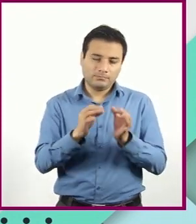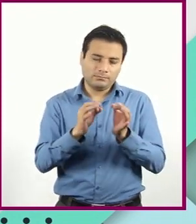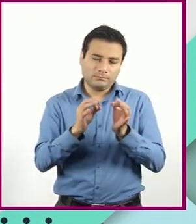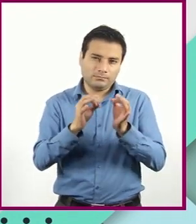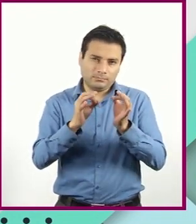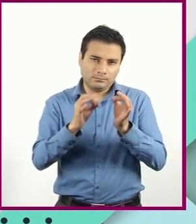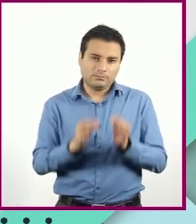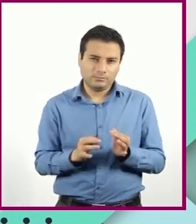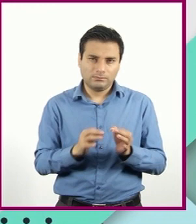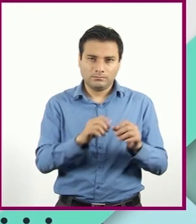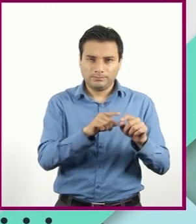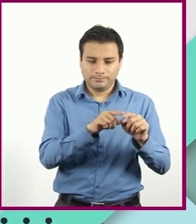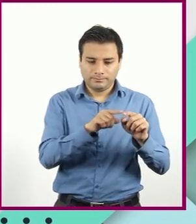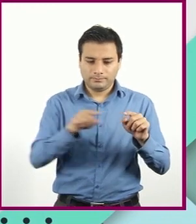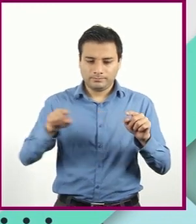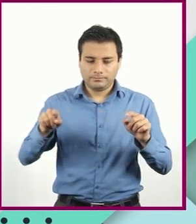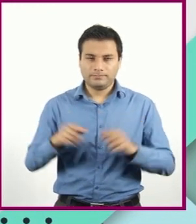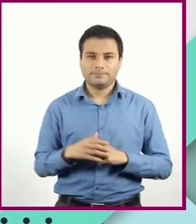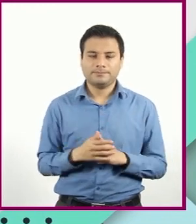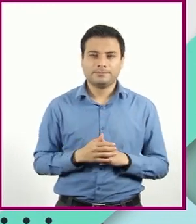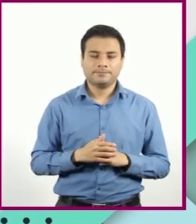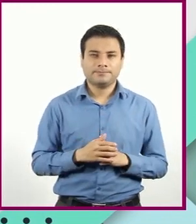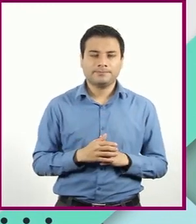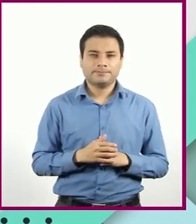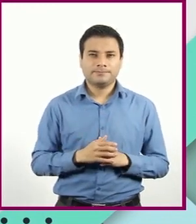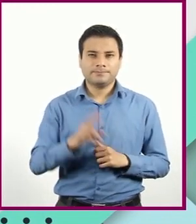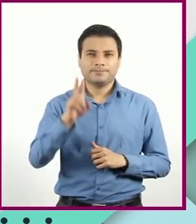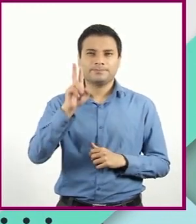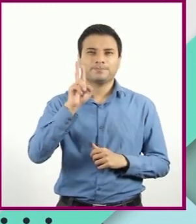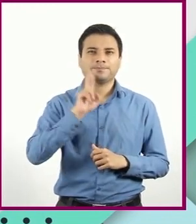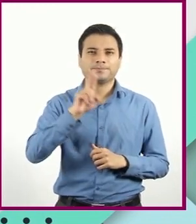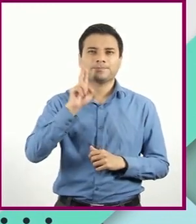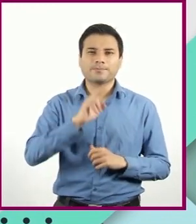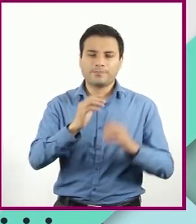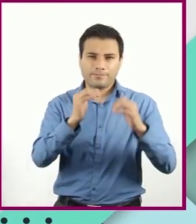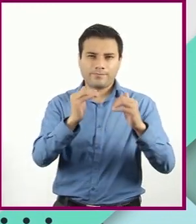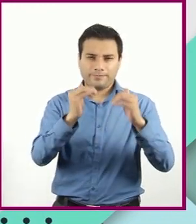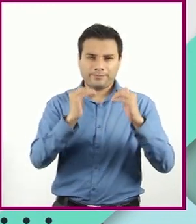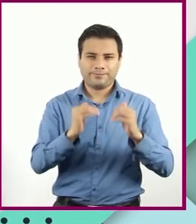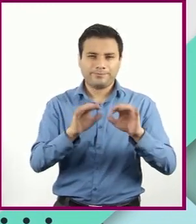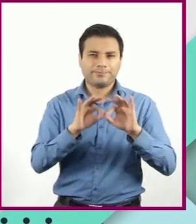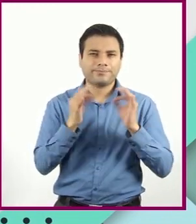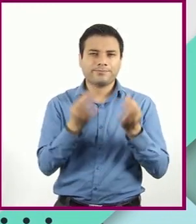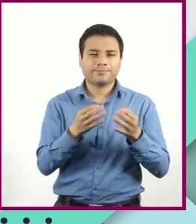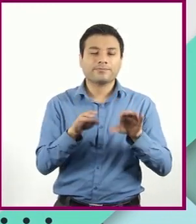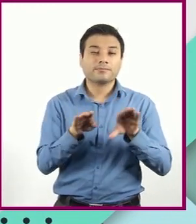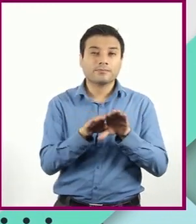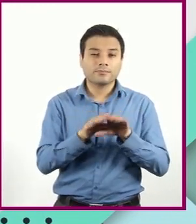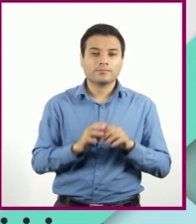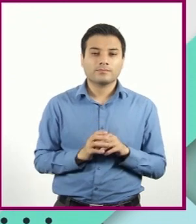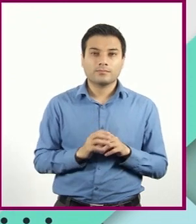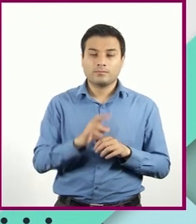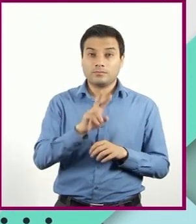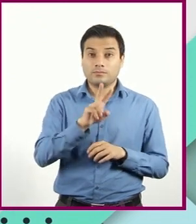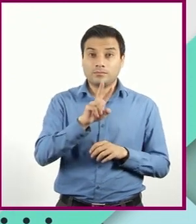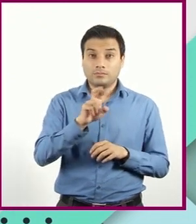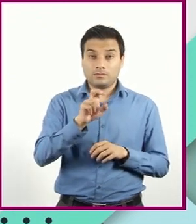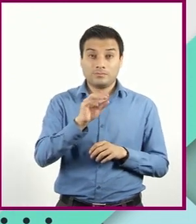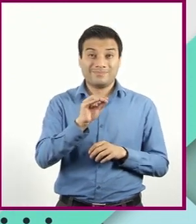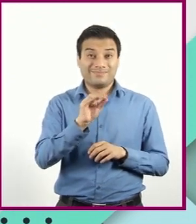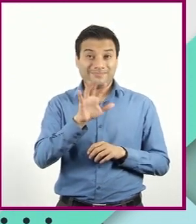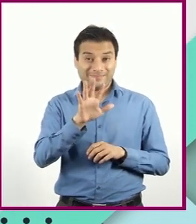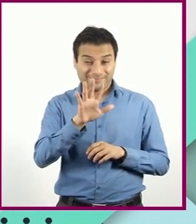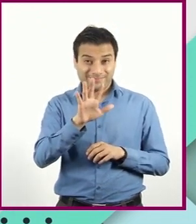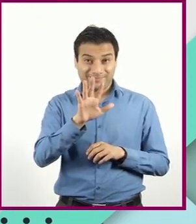largo. Establezcamos ahora, con los valores conocidos, la fórmula del área. 285 es